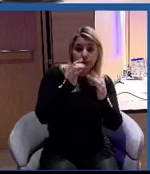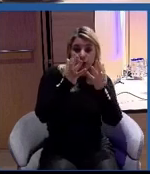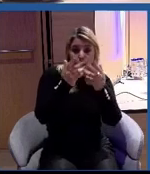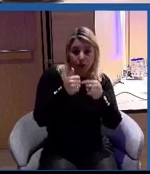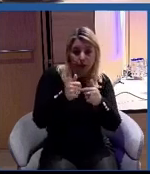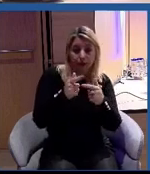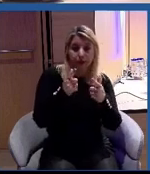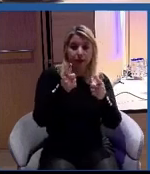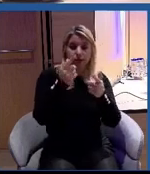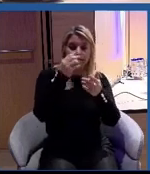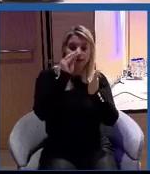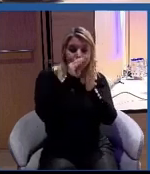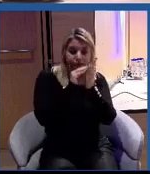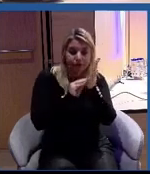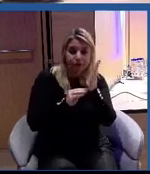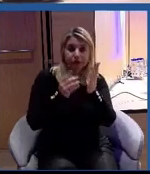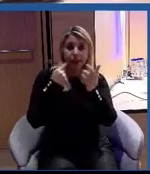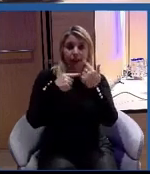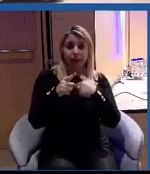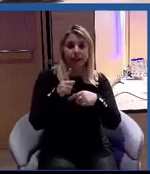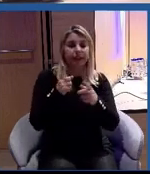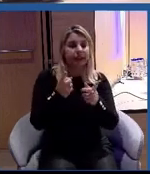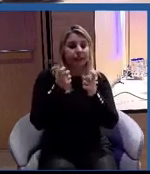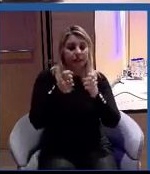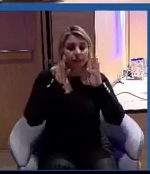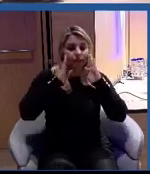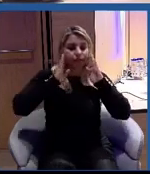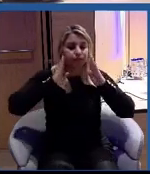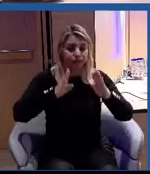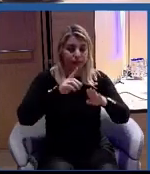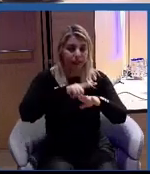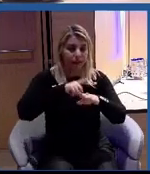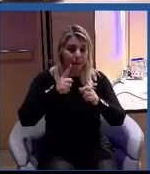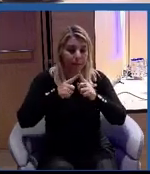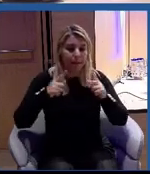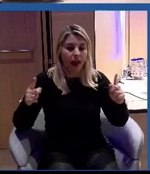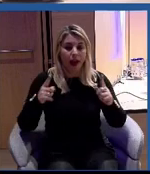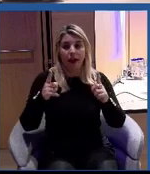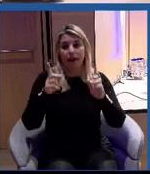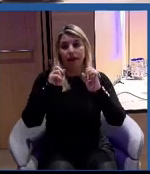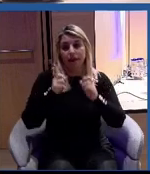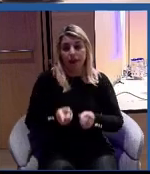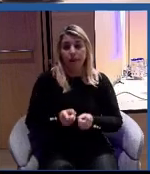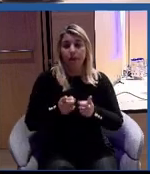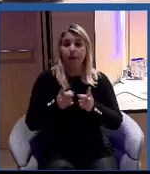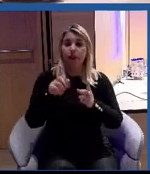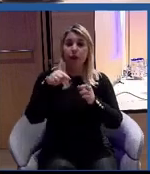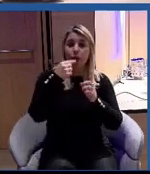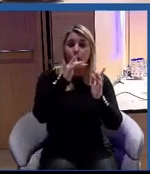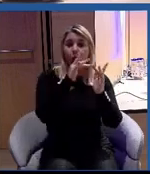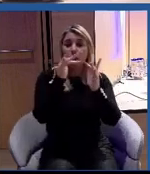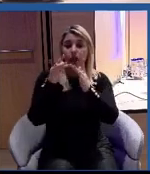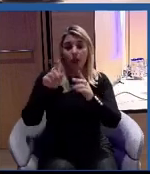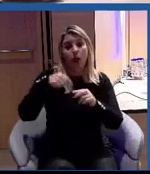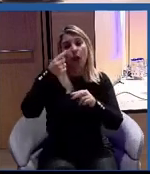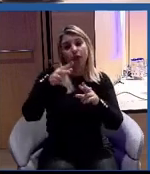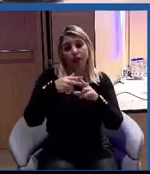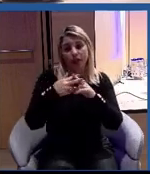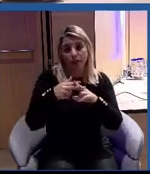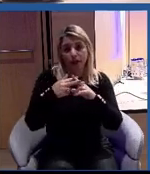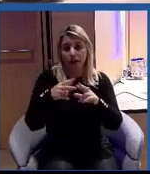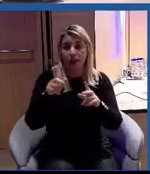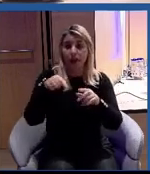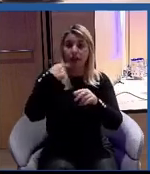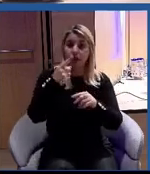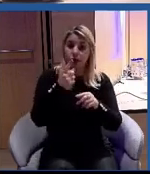del valor de dedicar un tiempo un poco más dedicado y por el otro lado también conectar con otras herramientas eh